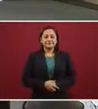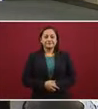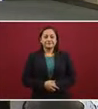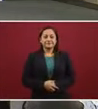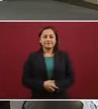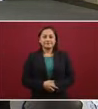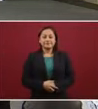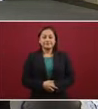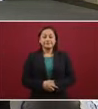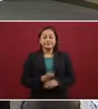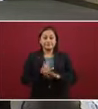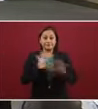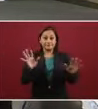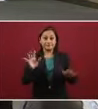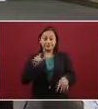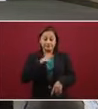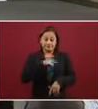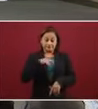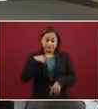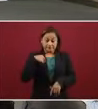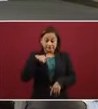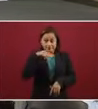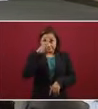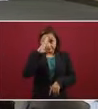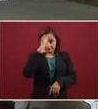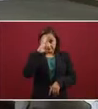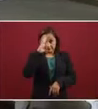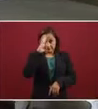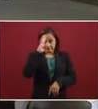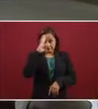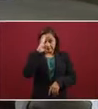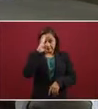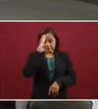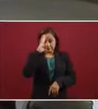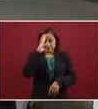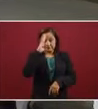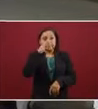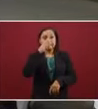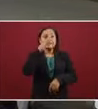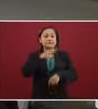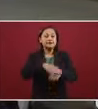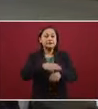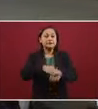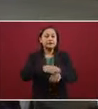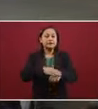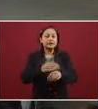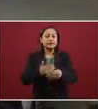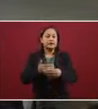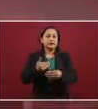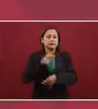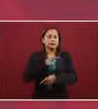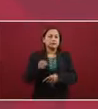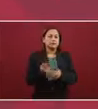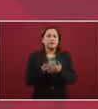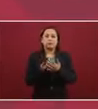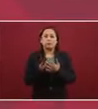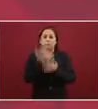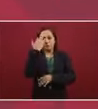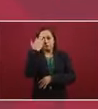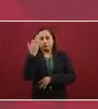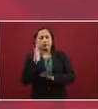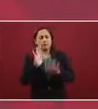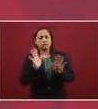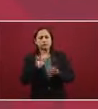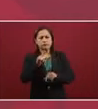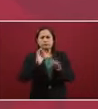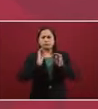Ya les vamos a avisar para que de esa manera no esperen tanto y puedan descansar